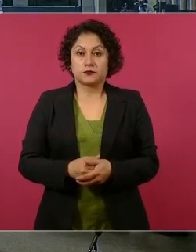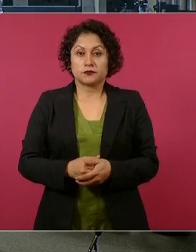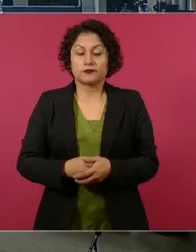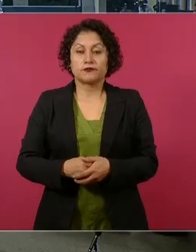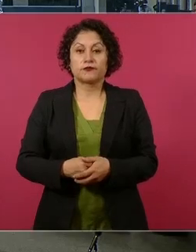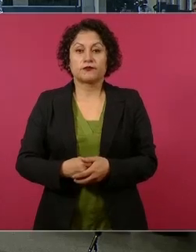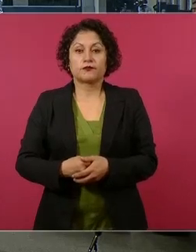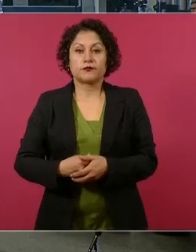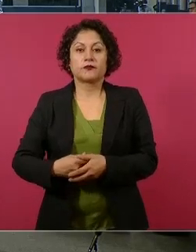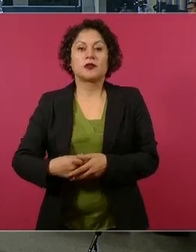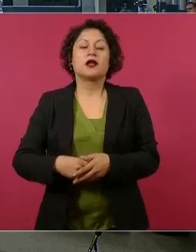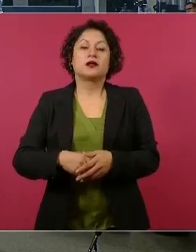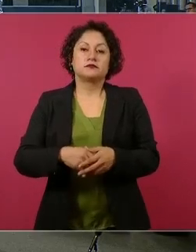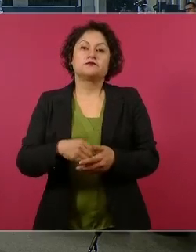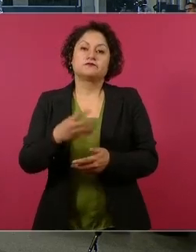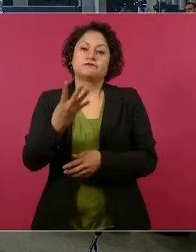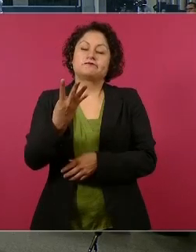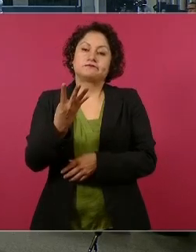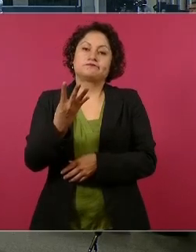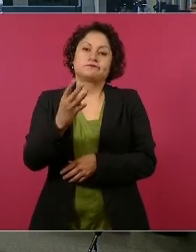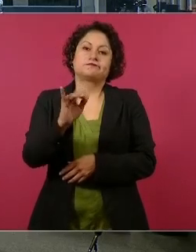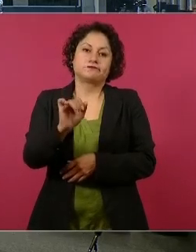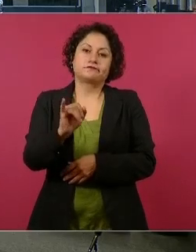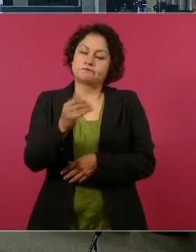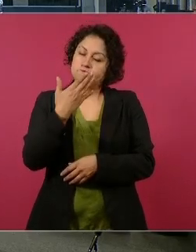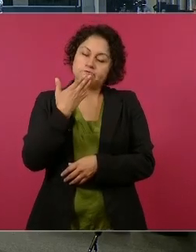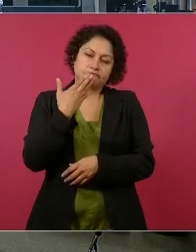4. Sí, pero sí bien.